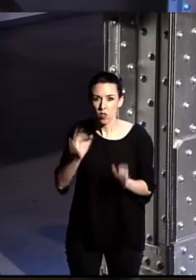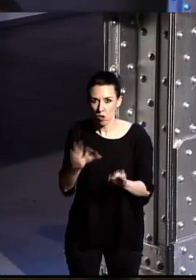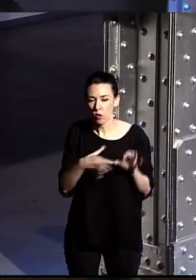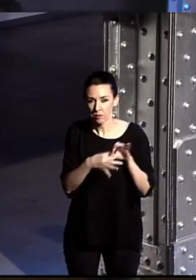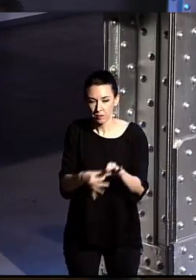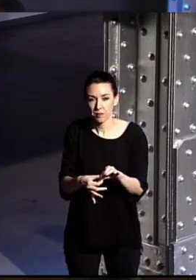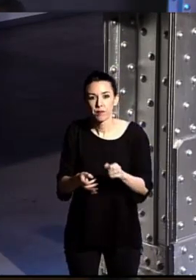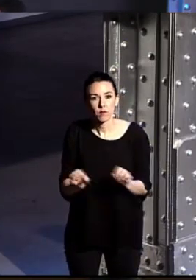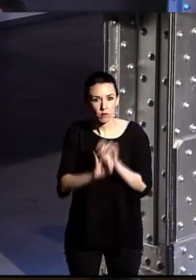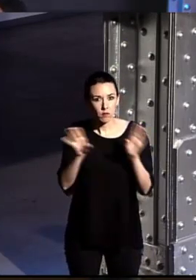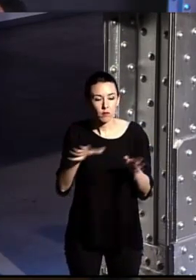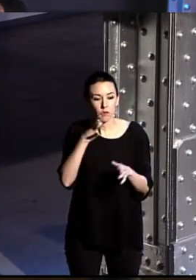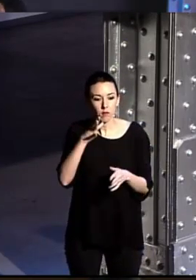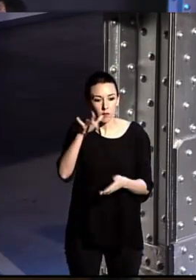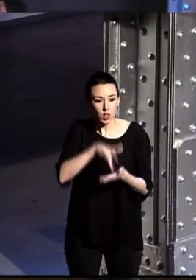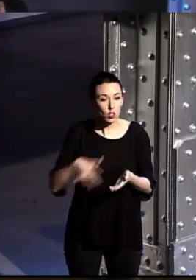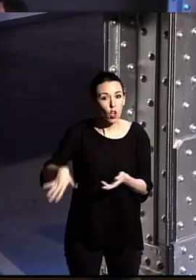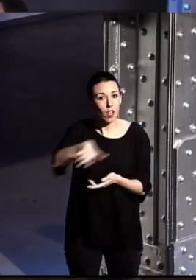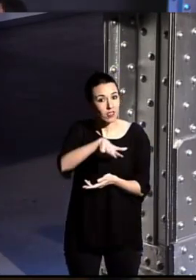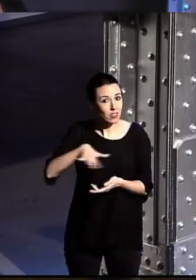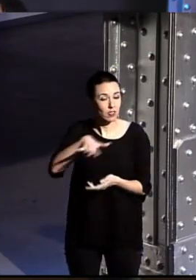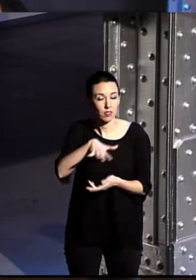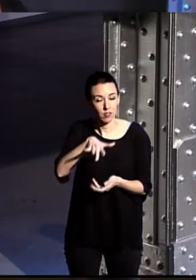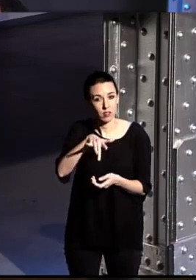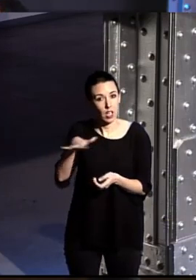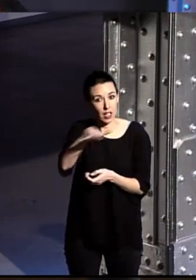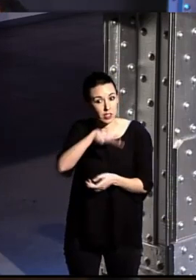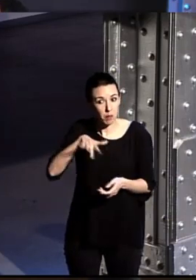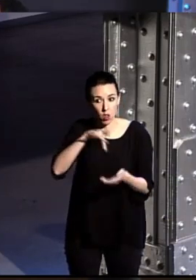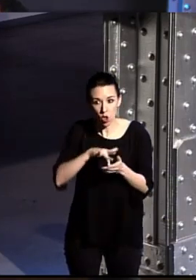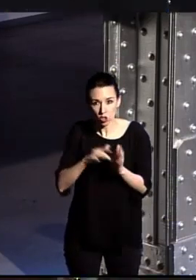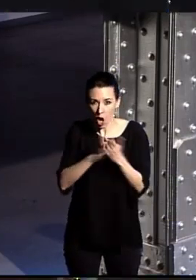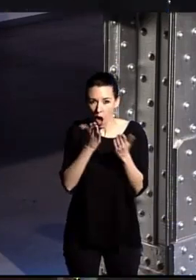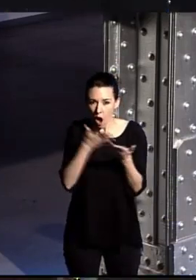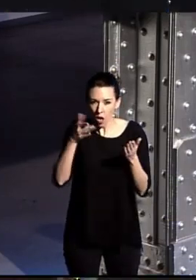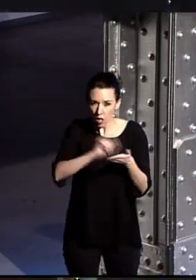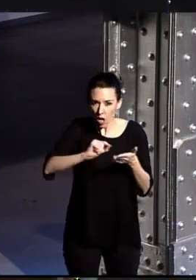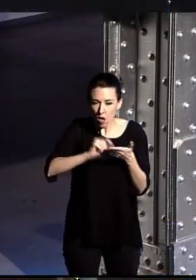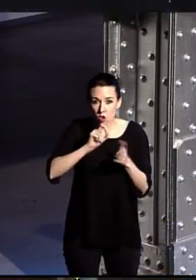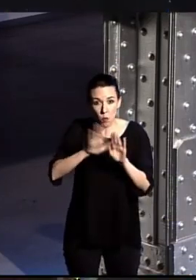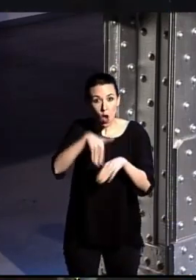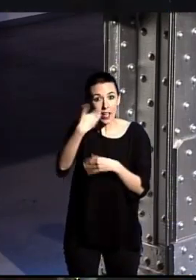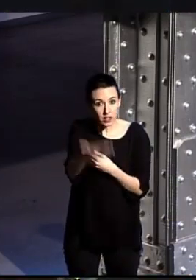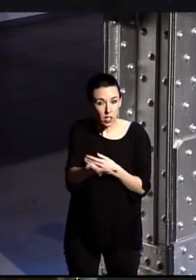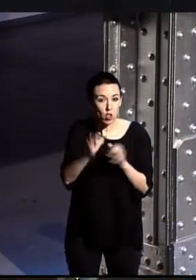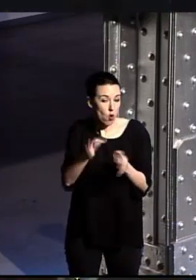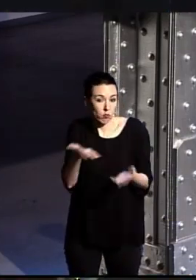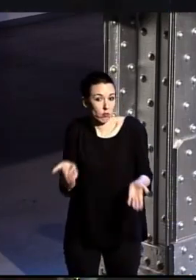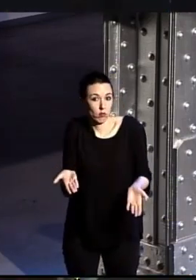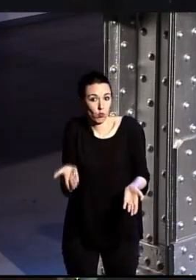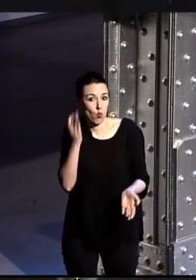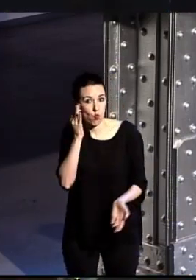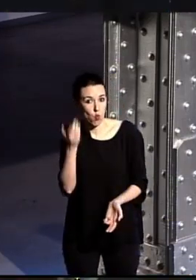ver. Exactamente, es que si el espacio en el que se desarrollan los hechos es un espacio exterior, las